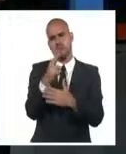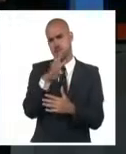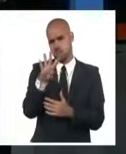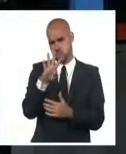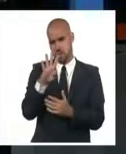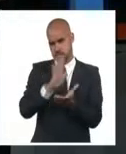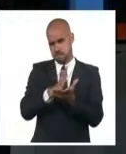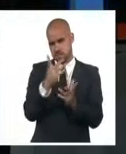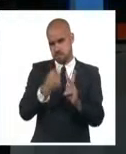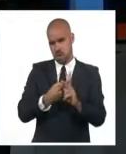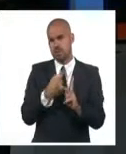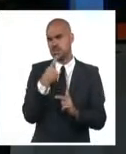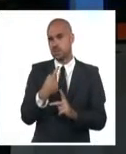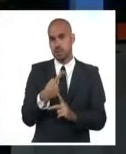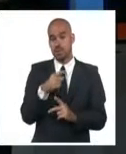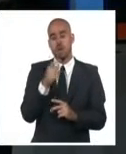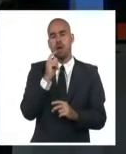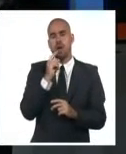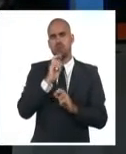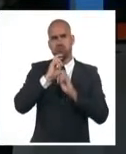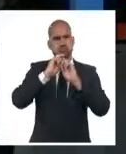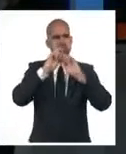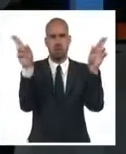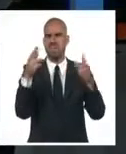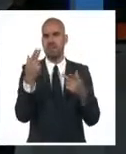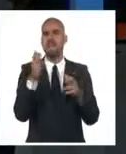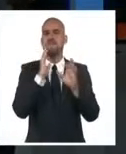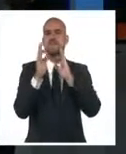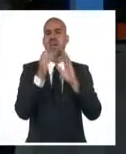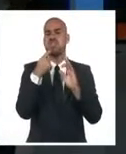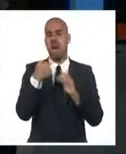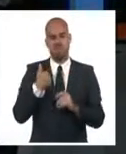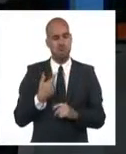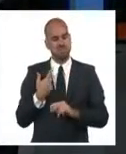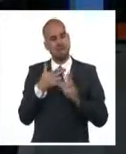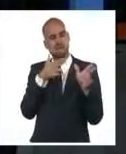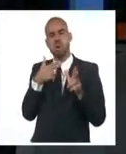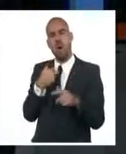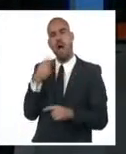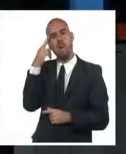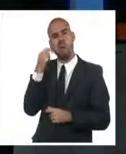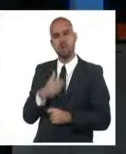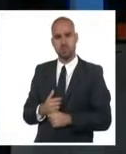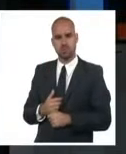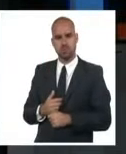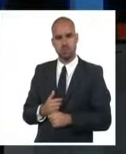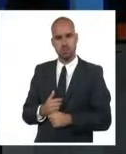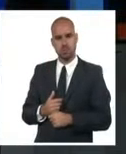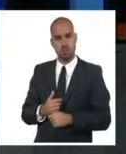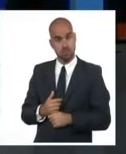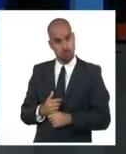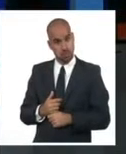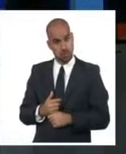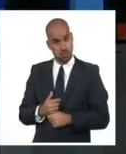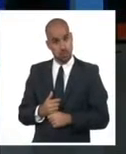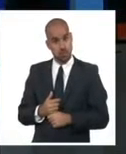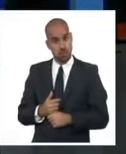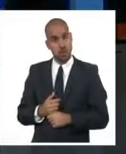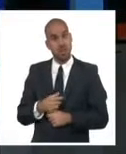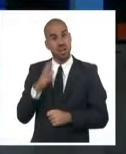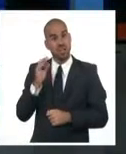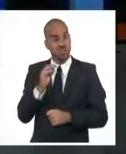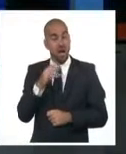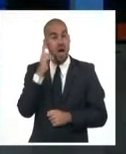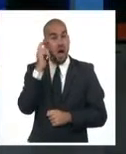el atacante escribió en Facebook: "Voy a disparar a mi abuela". Ramos disparó en la cara de la mujer de